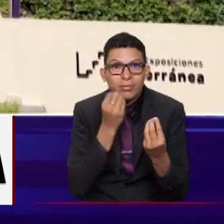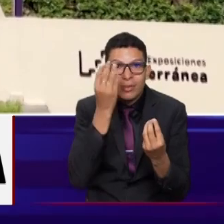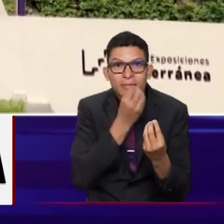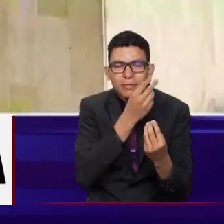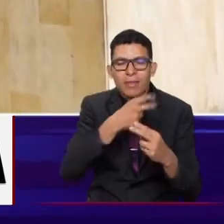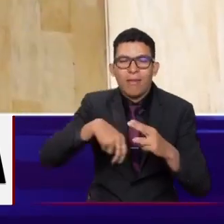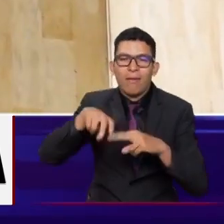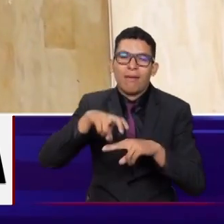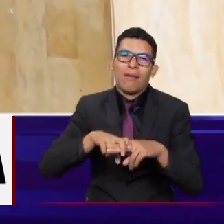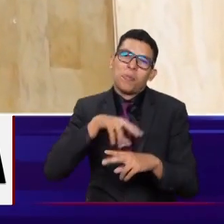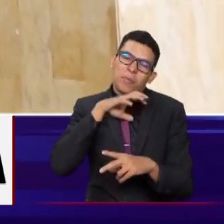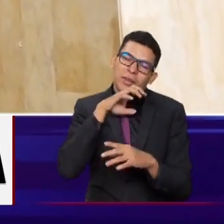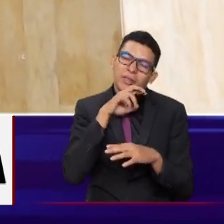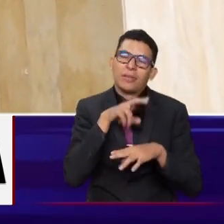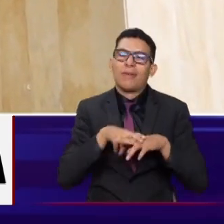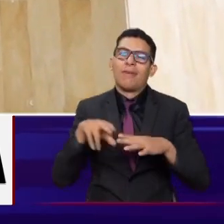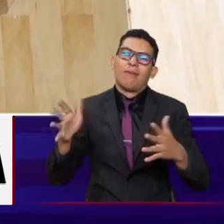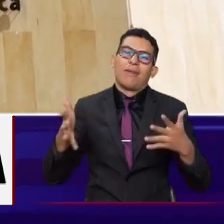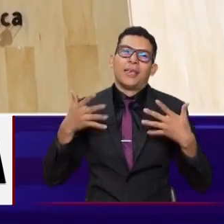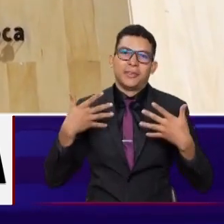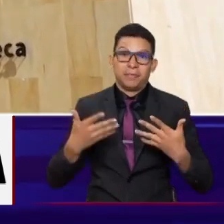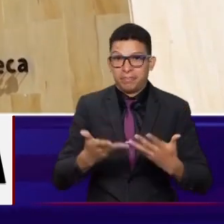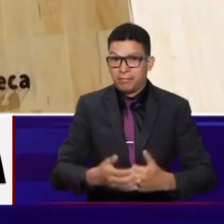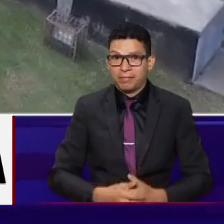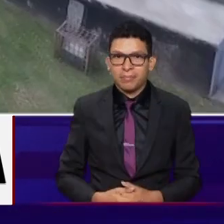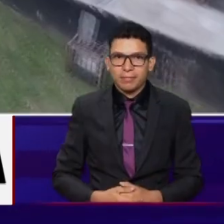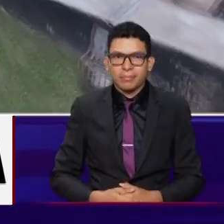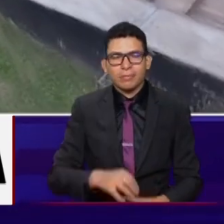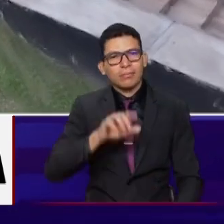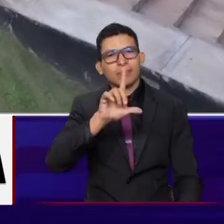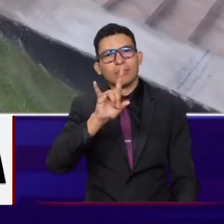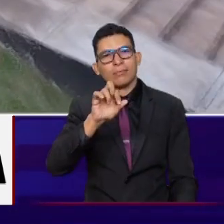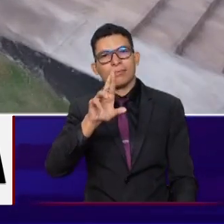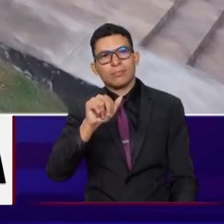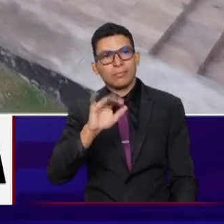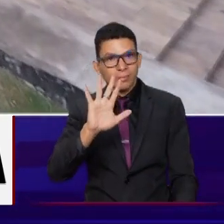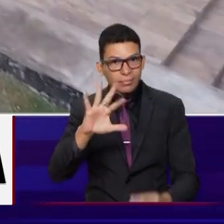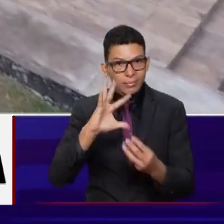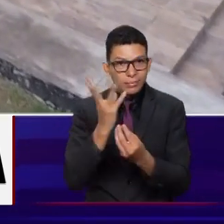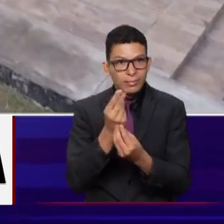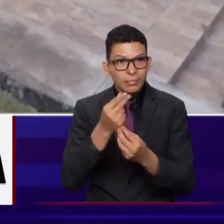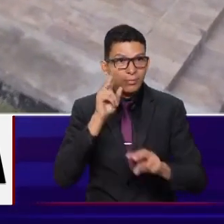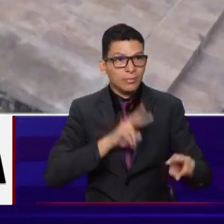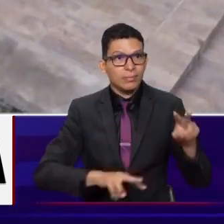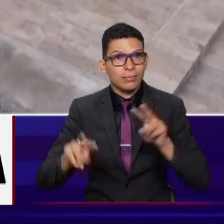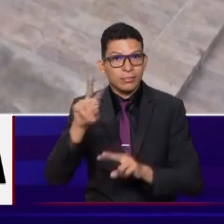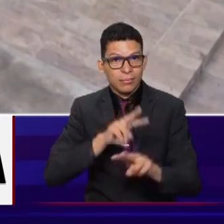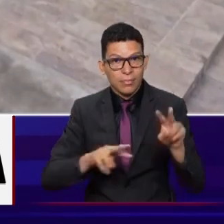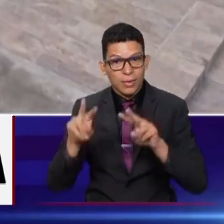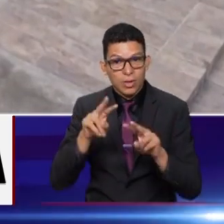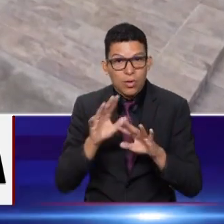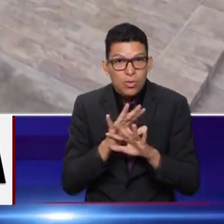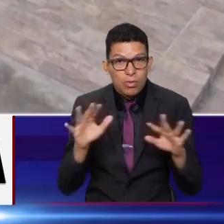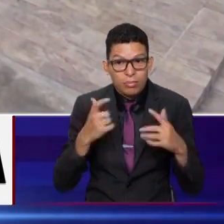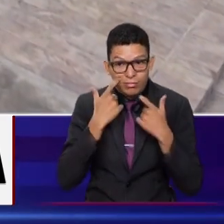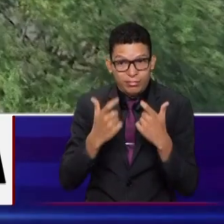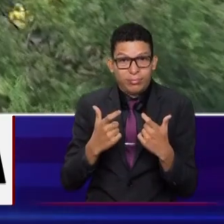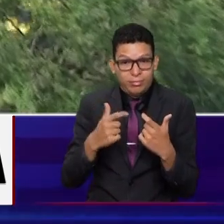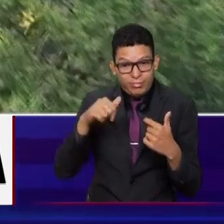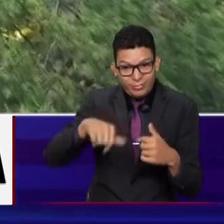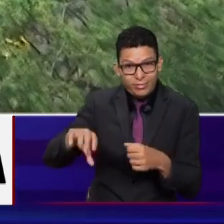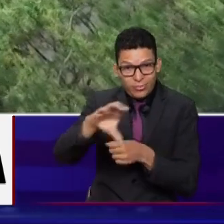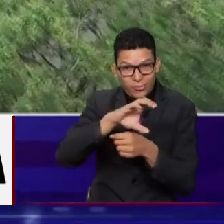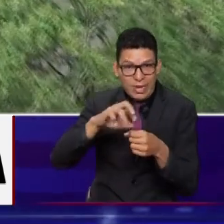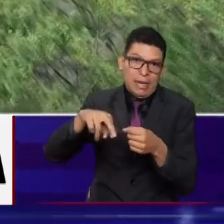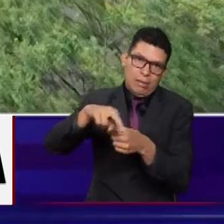sienten allá con los perritos. Laura, y es que el Museo de Arte La Tertulia no solamente es un museo destacado aquí en